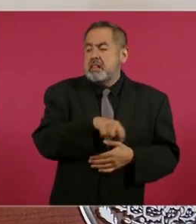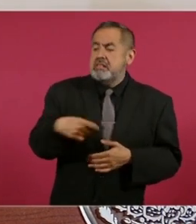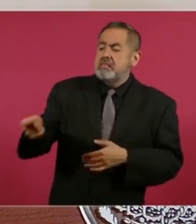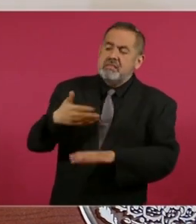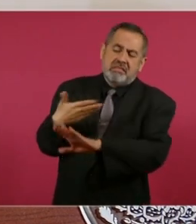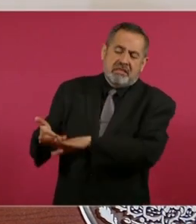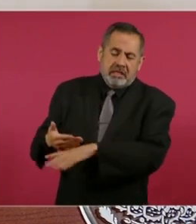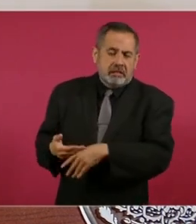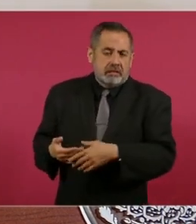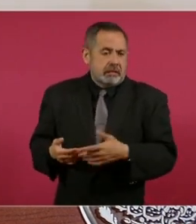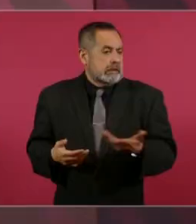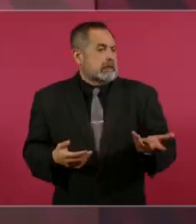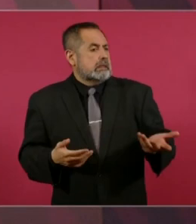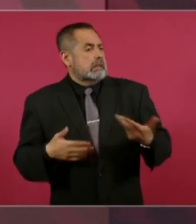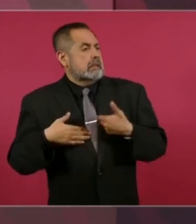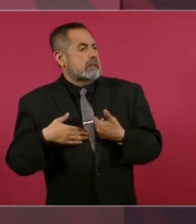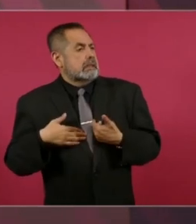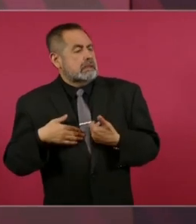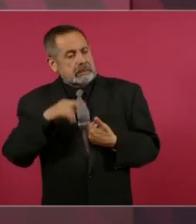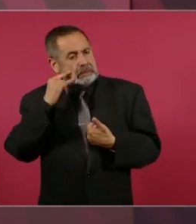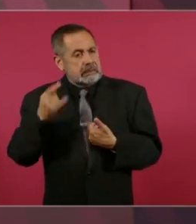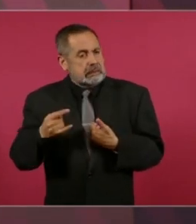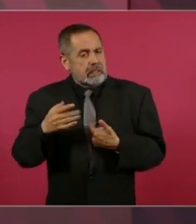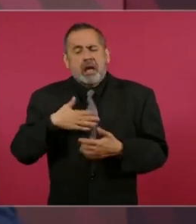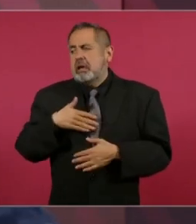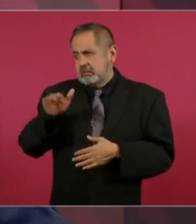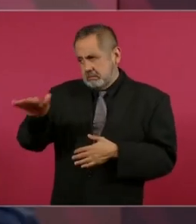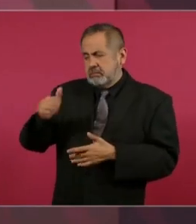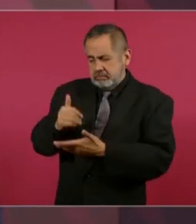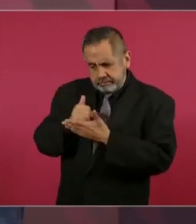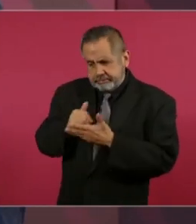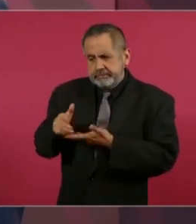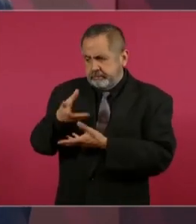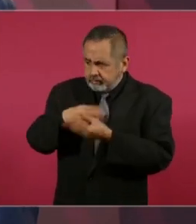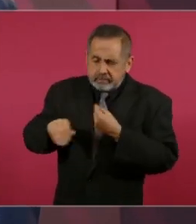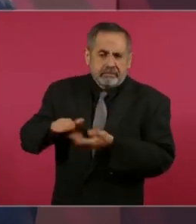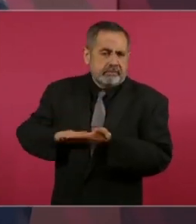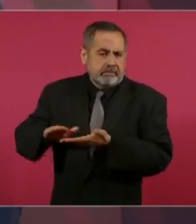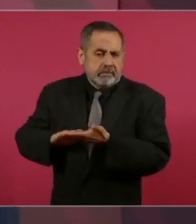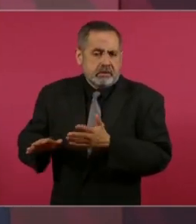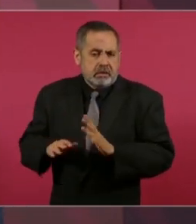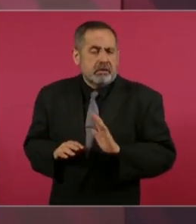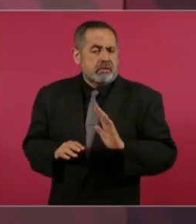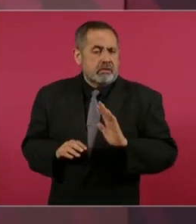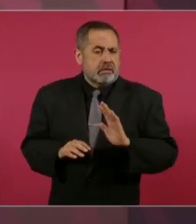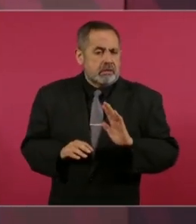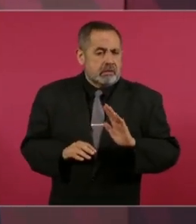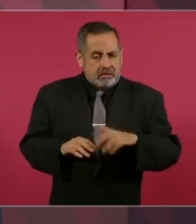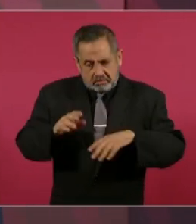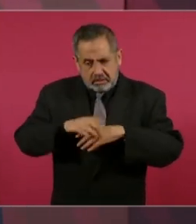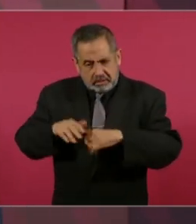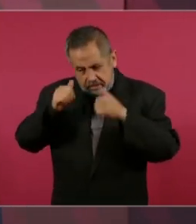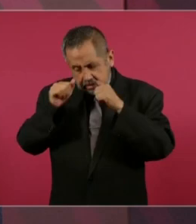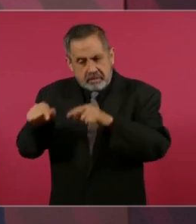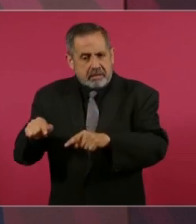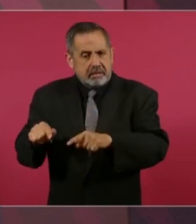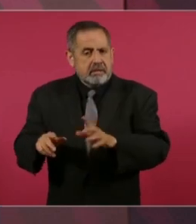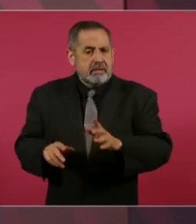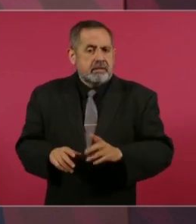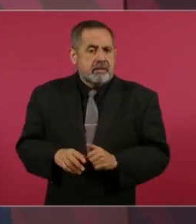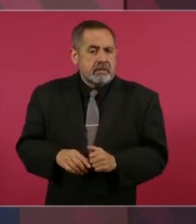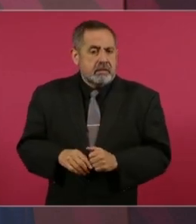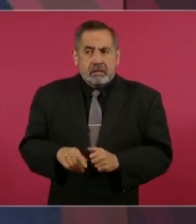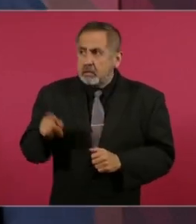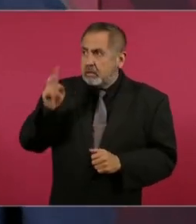y están viendo que ahora se atiende a la